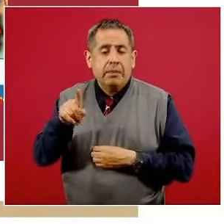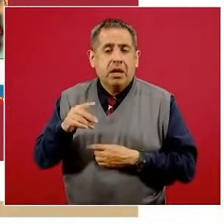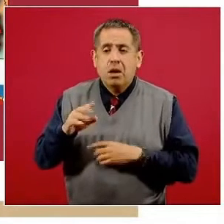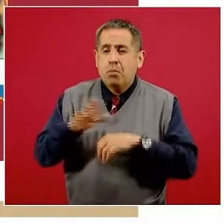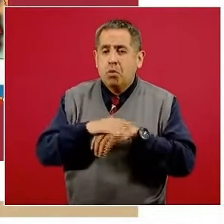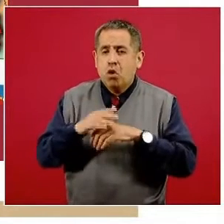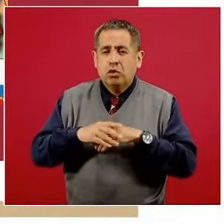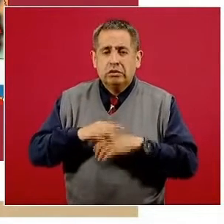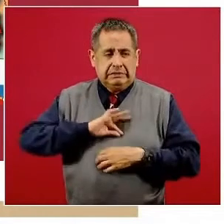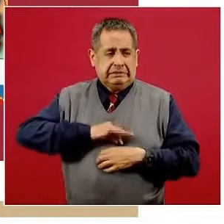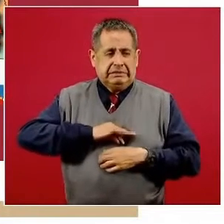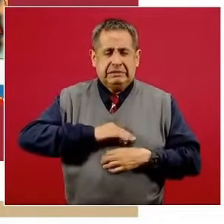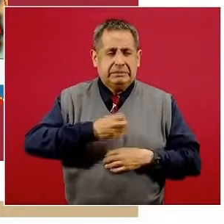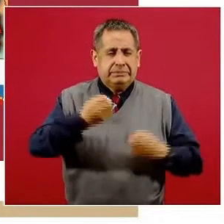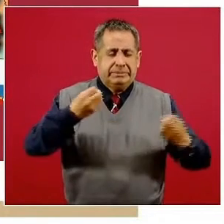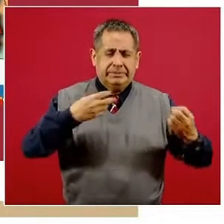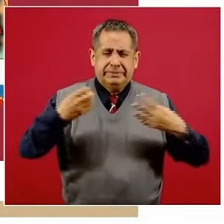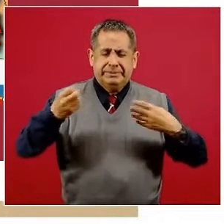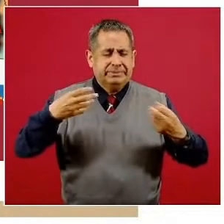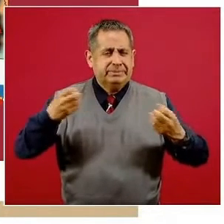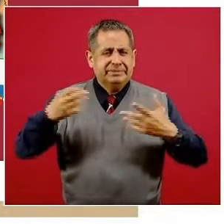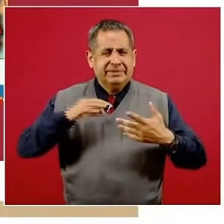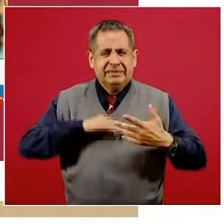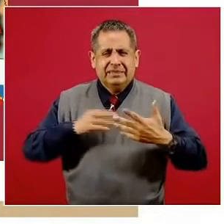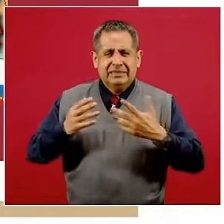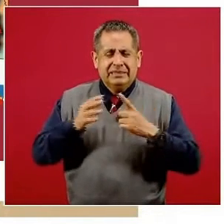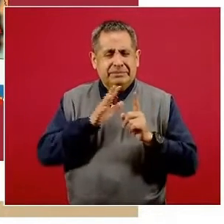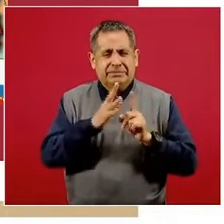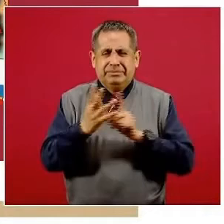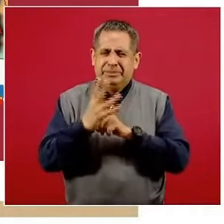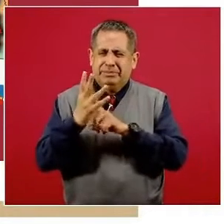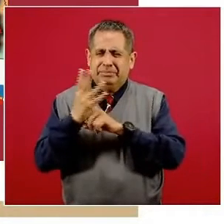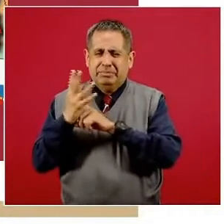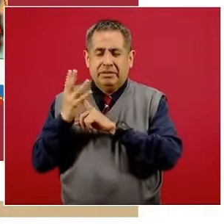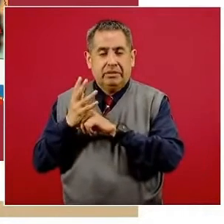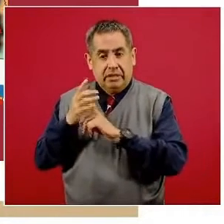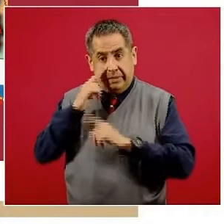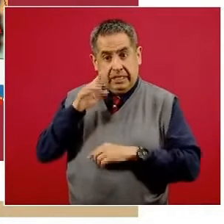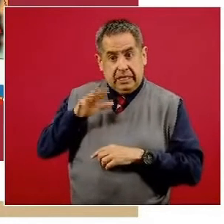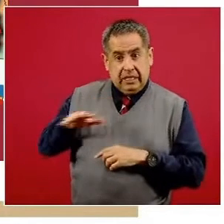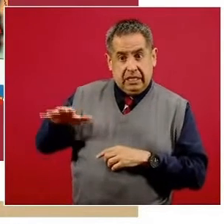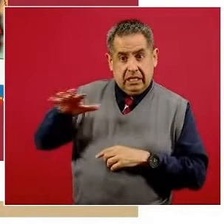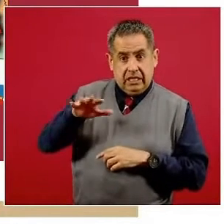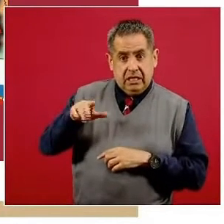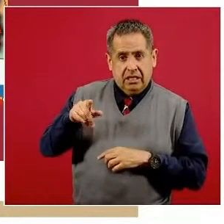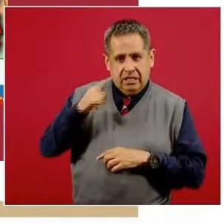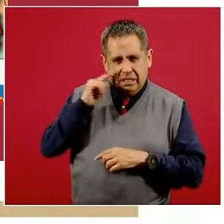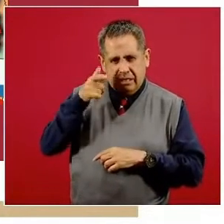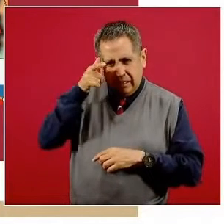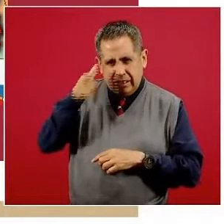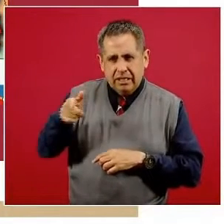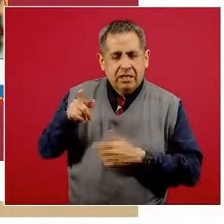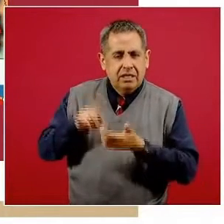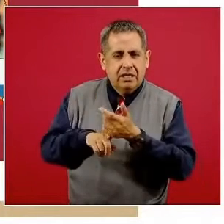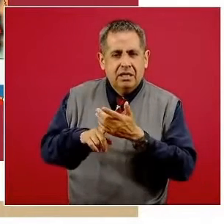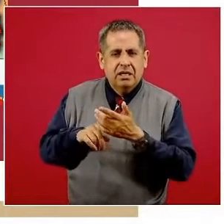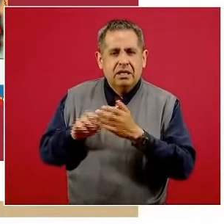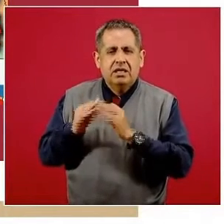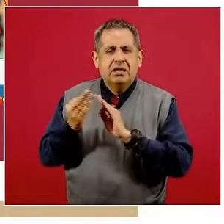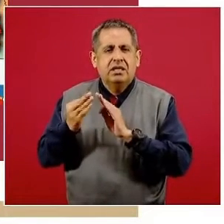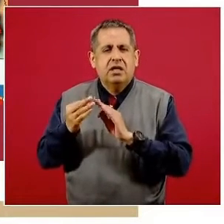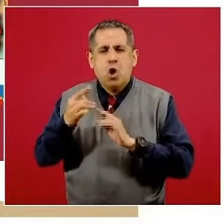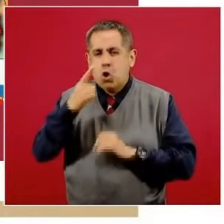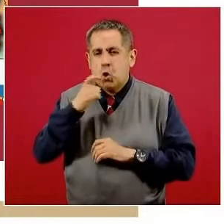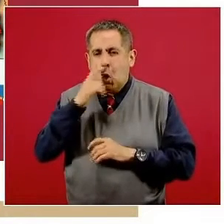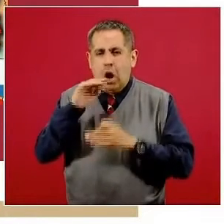exposición a tóxicos. Esas zonas que están ahí señaladas, que están cerca de las